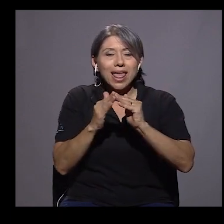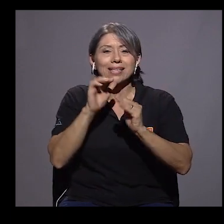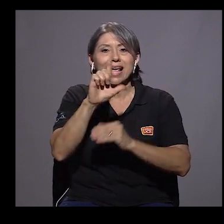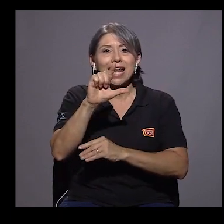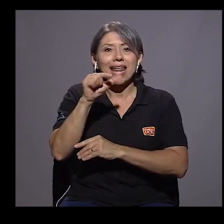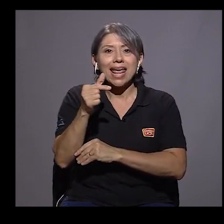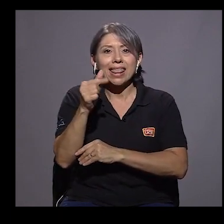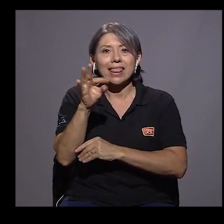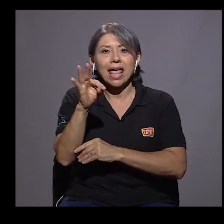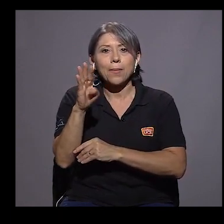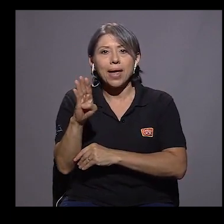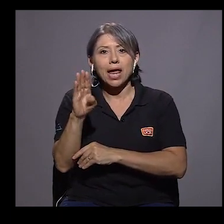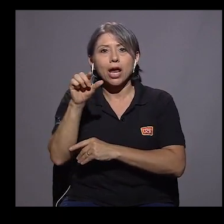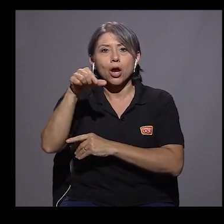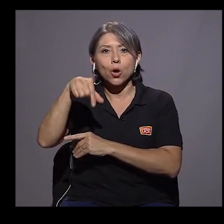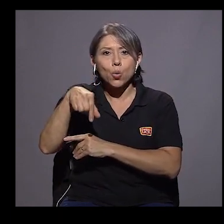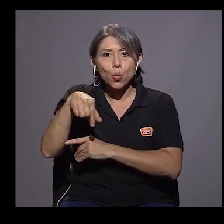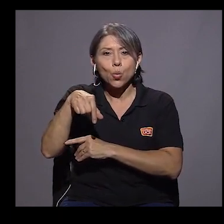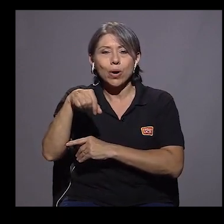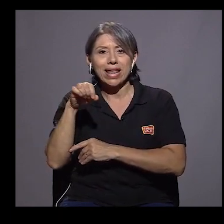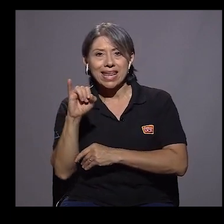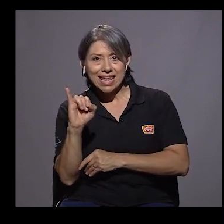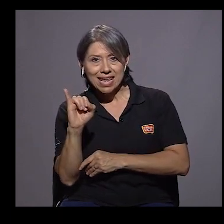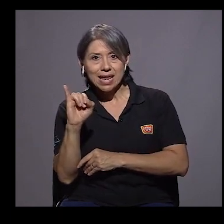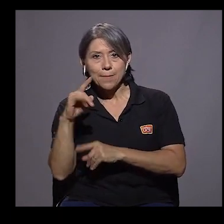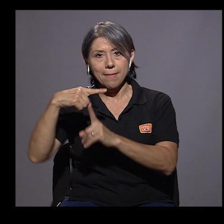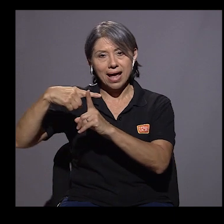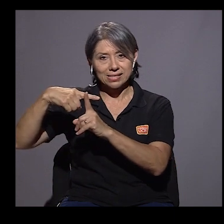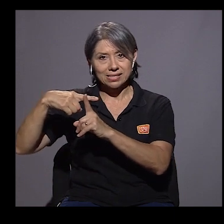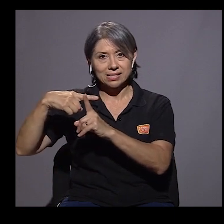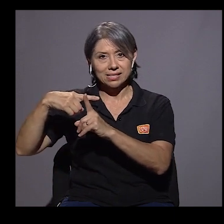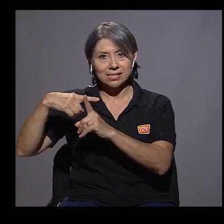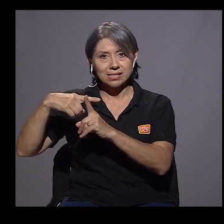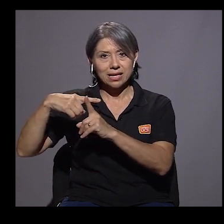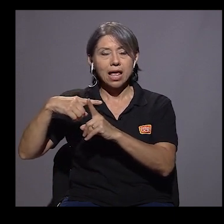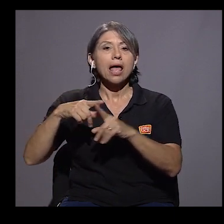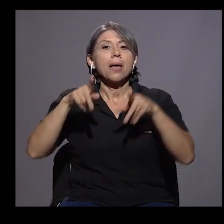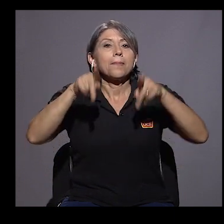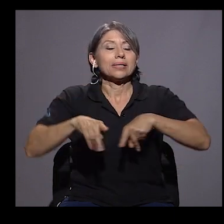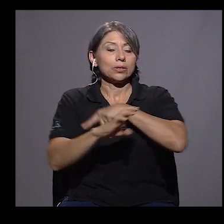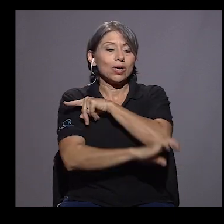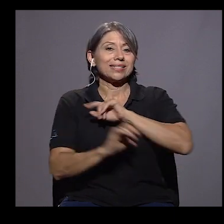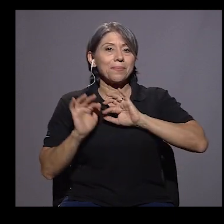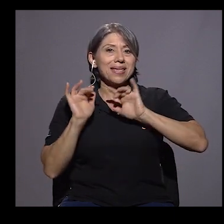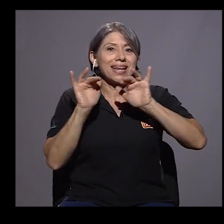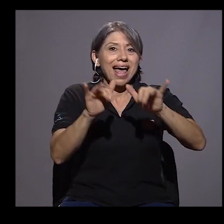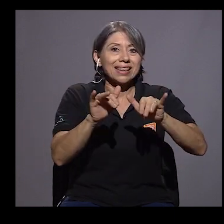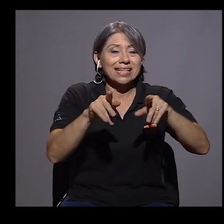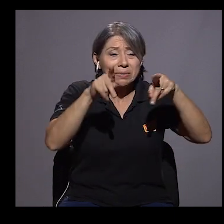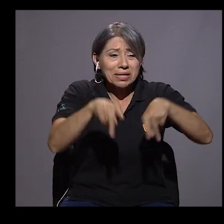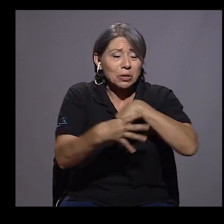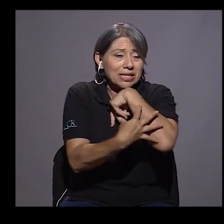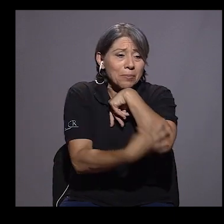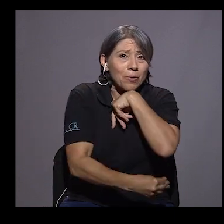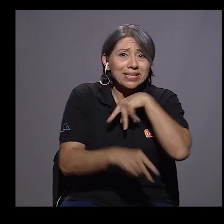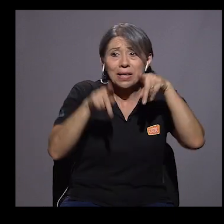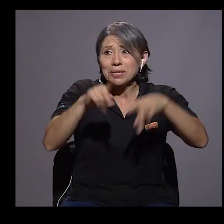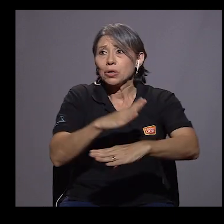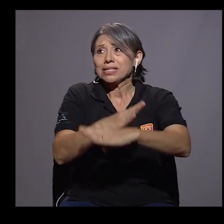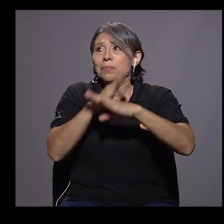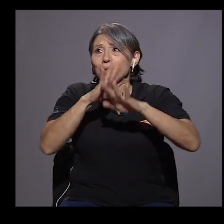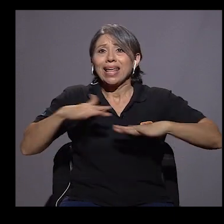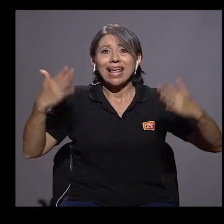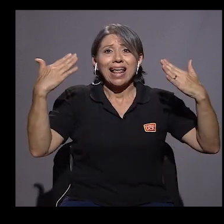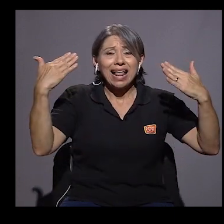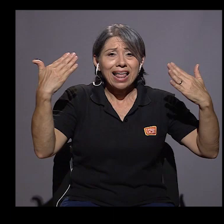Seguro Social, comunidades LGTBQ y más, migrantes,